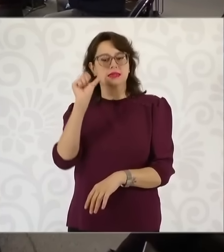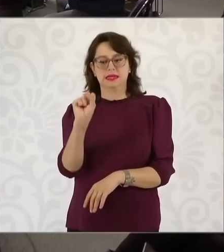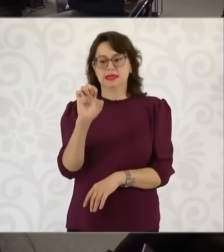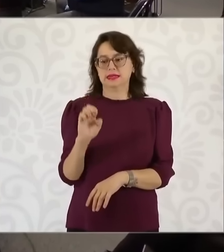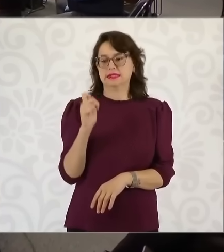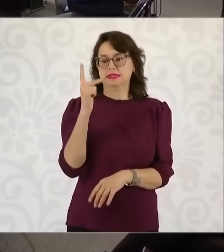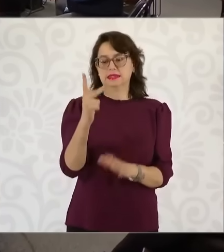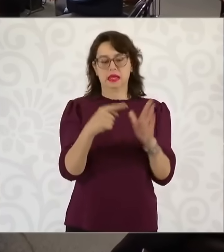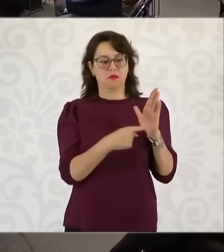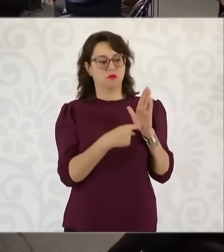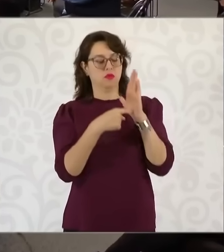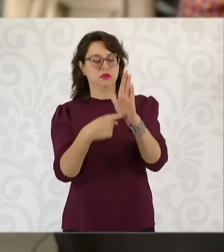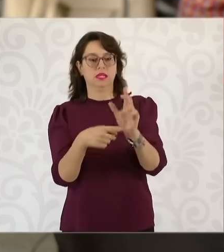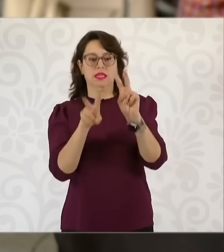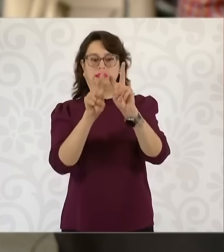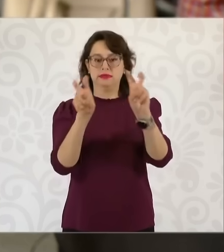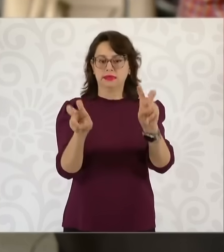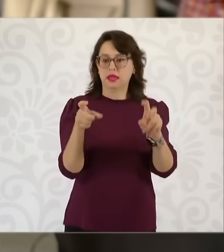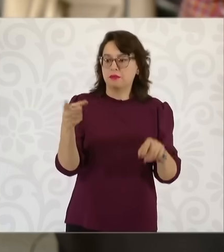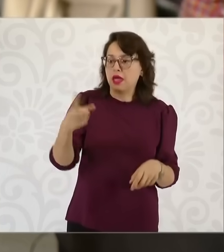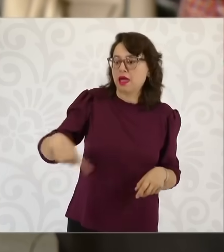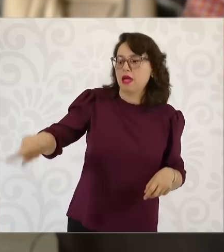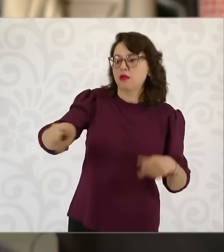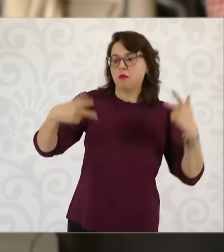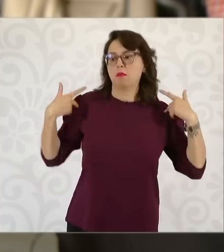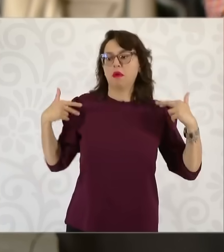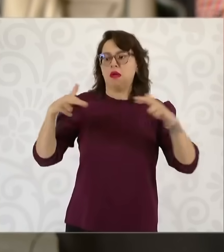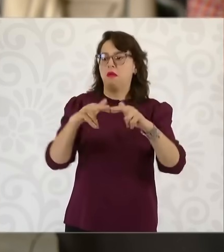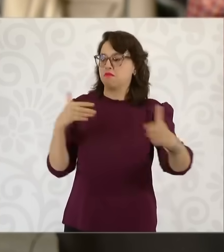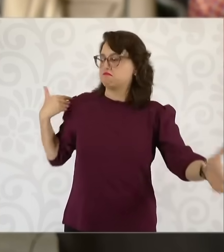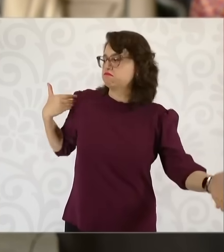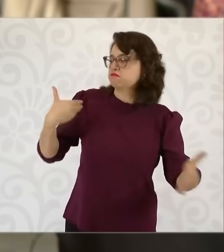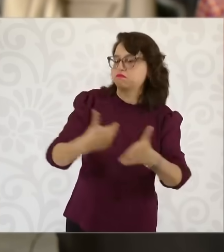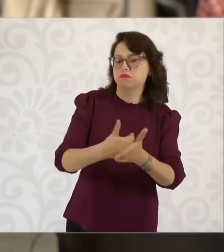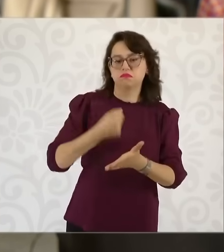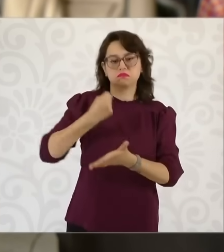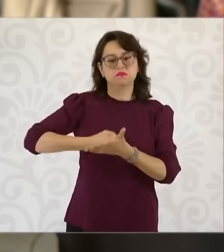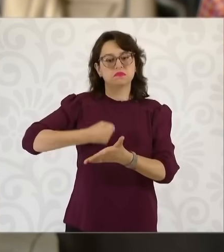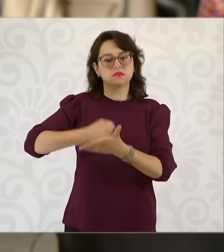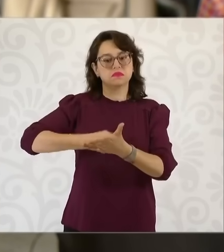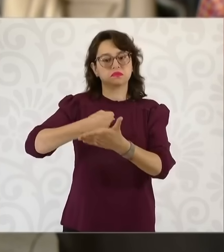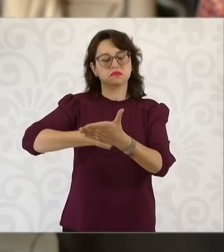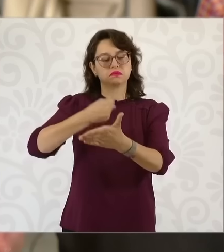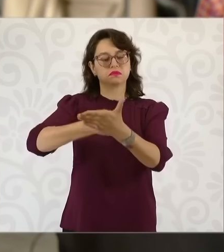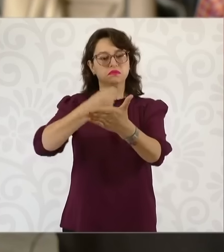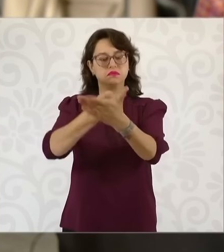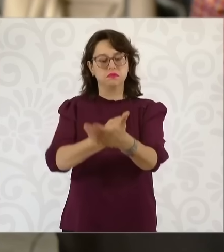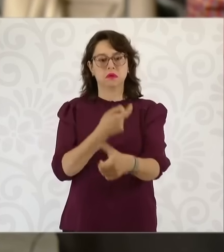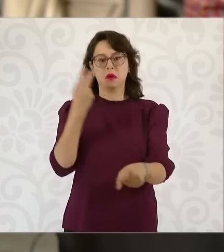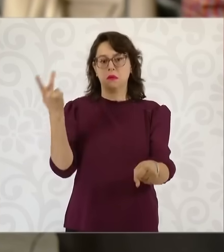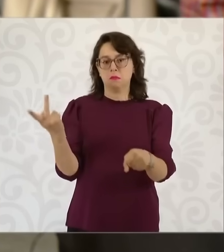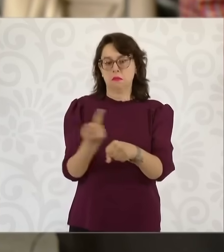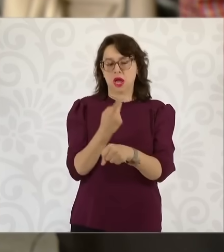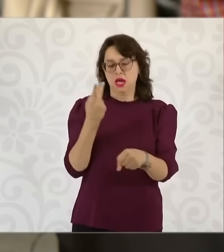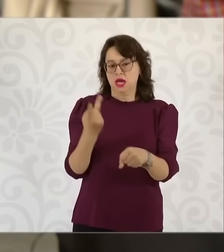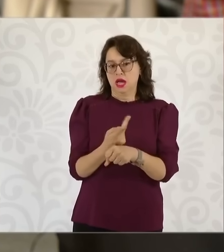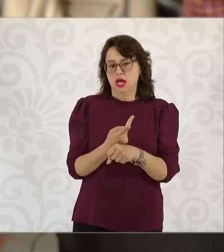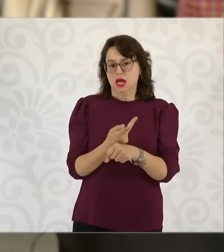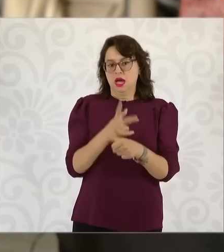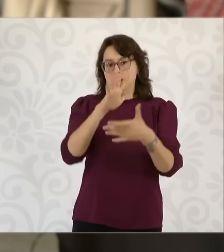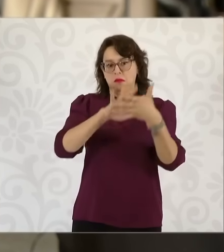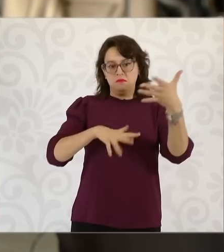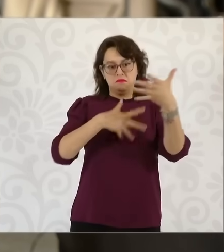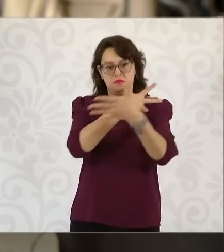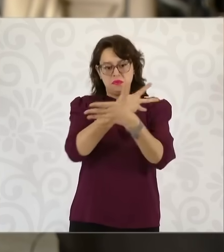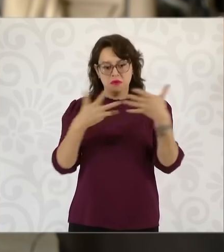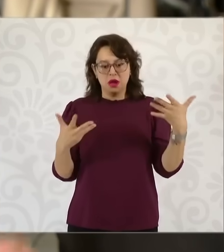contexto histórico sobre las demandas del magisterio, nos presentaba al inicio una tabla sobre pues este pequeño margen